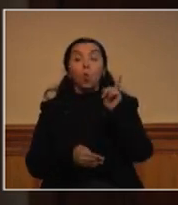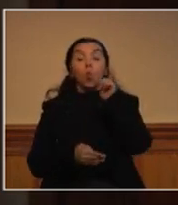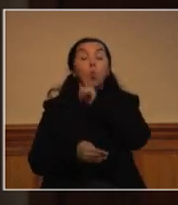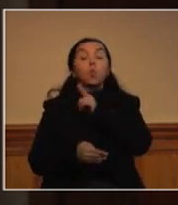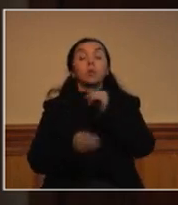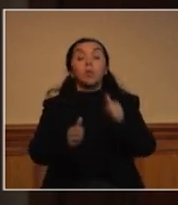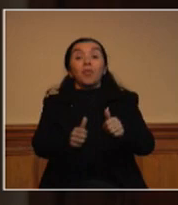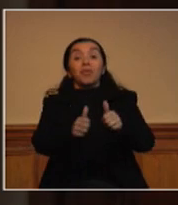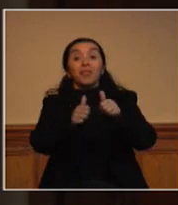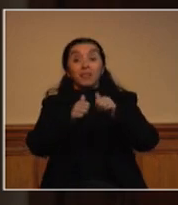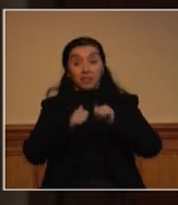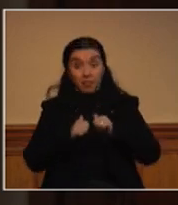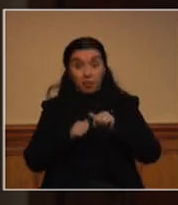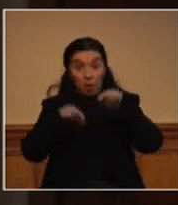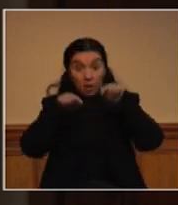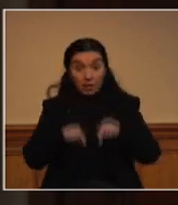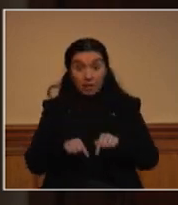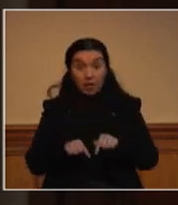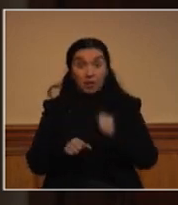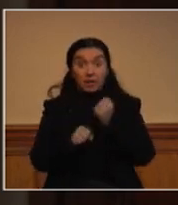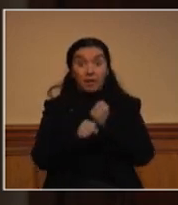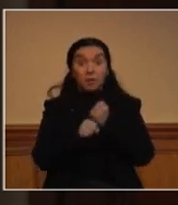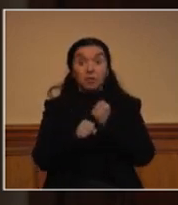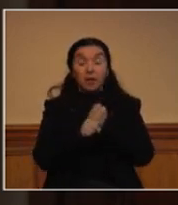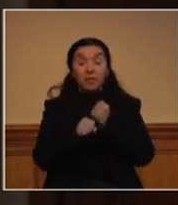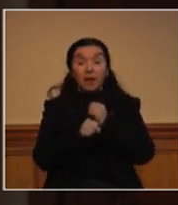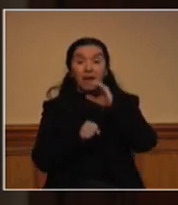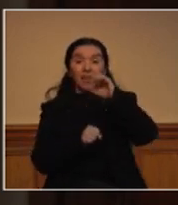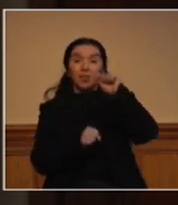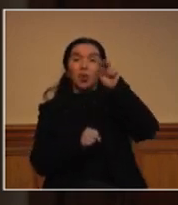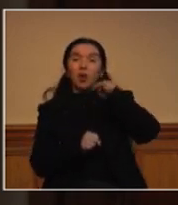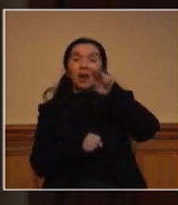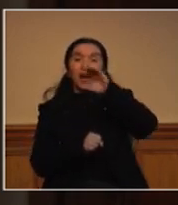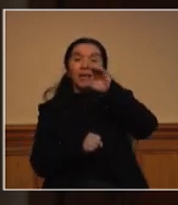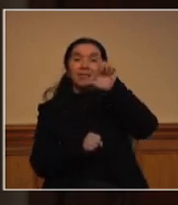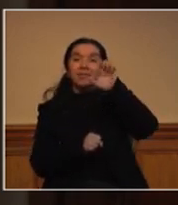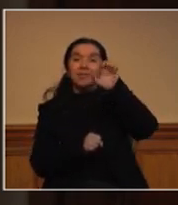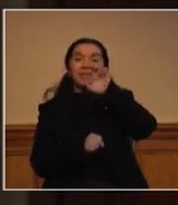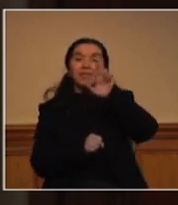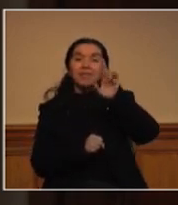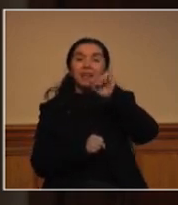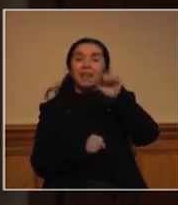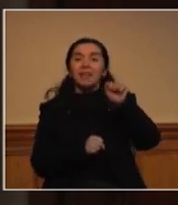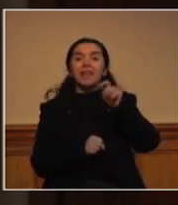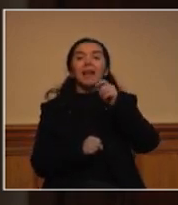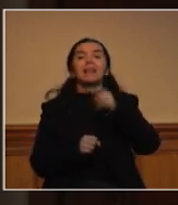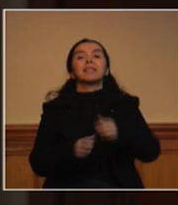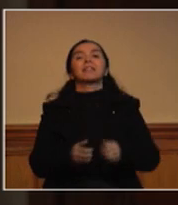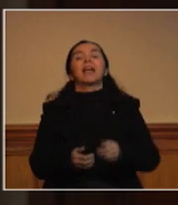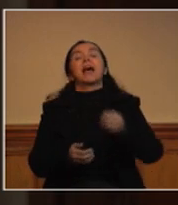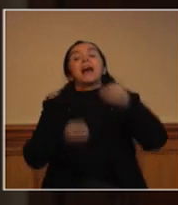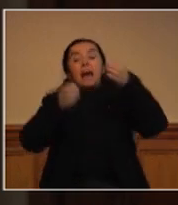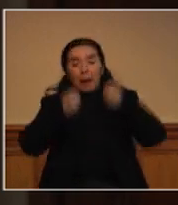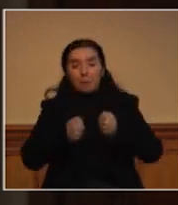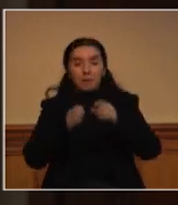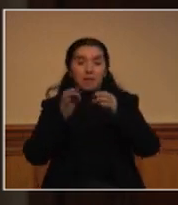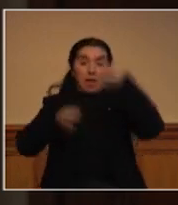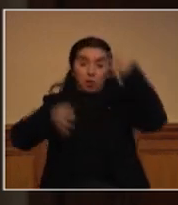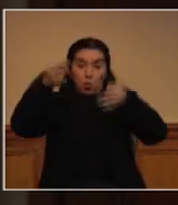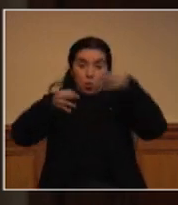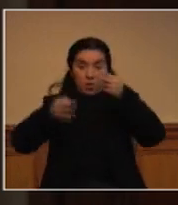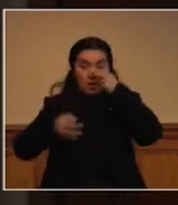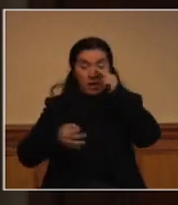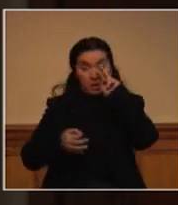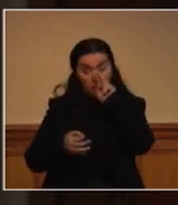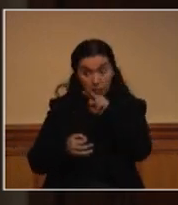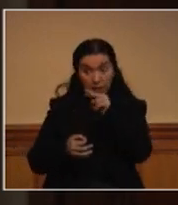desafío, y en lo que estamos ahora en la Cancillería discutiendo, es el tema de capacidad jurídica, que también estamos viendo